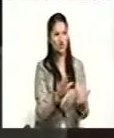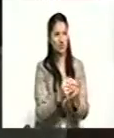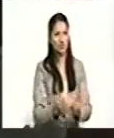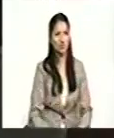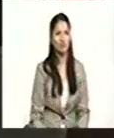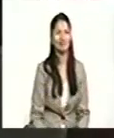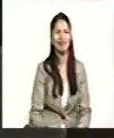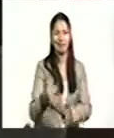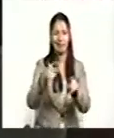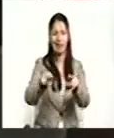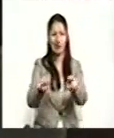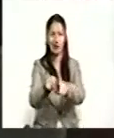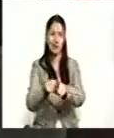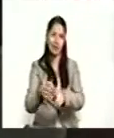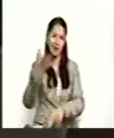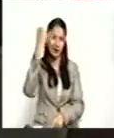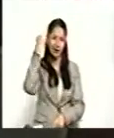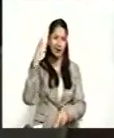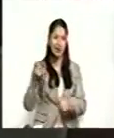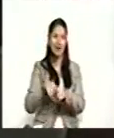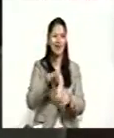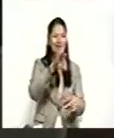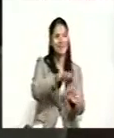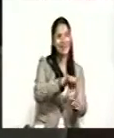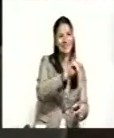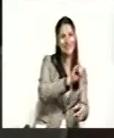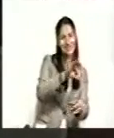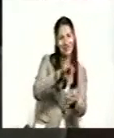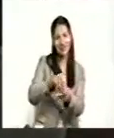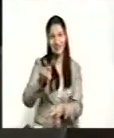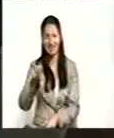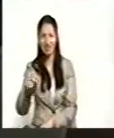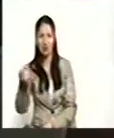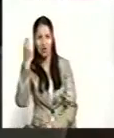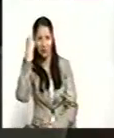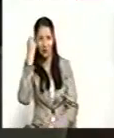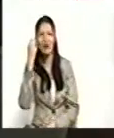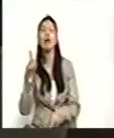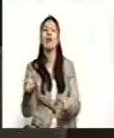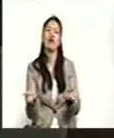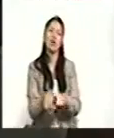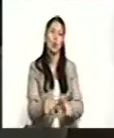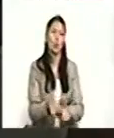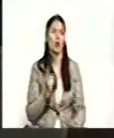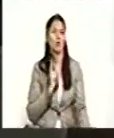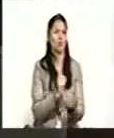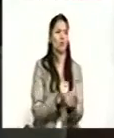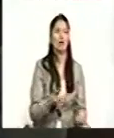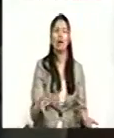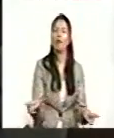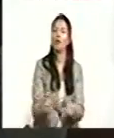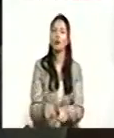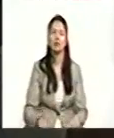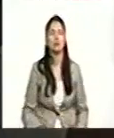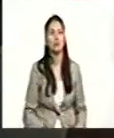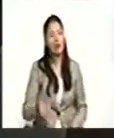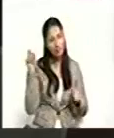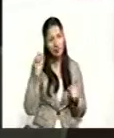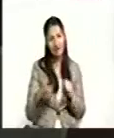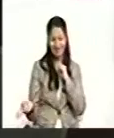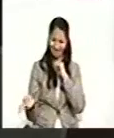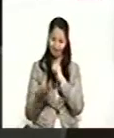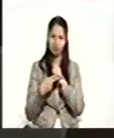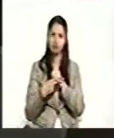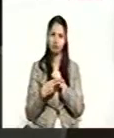el plebiscito en ciudades como Barranquilla el país lo que necesita es una administración austera que sea